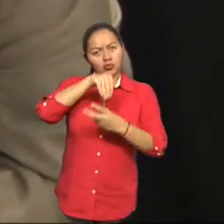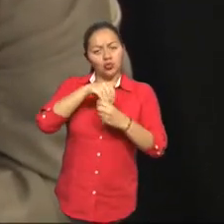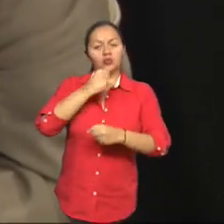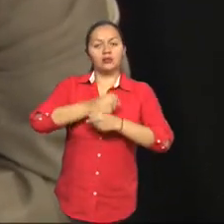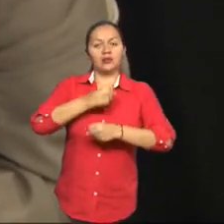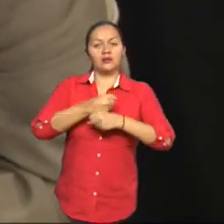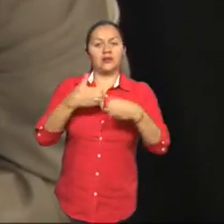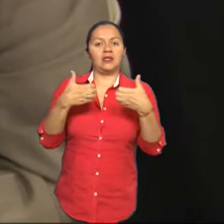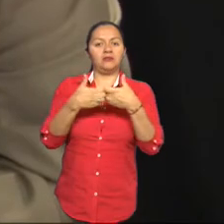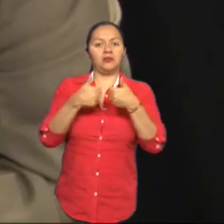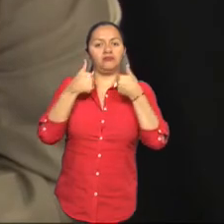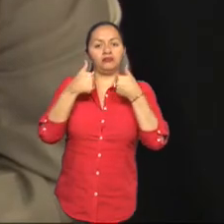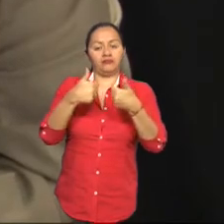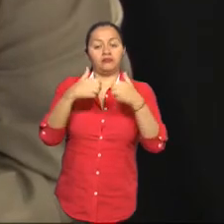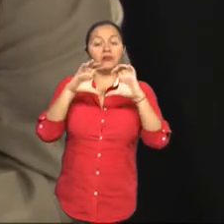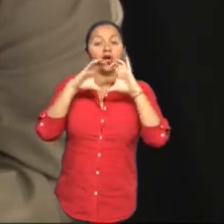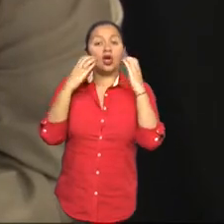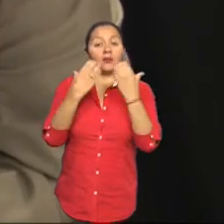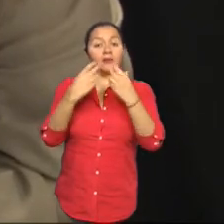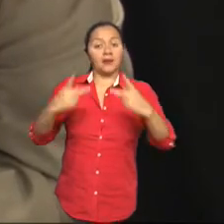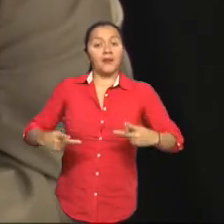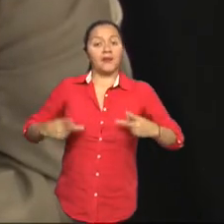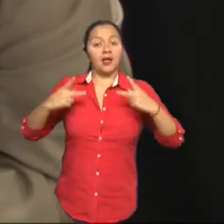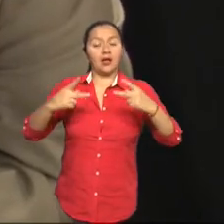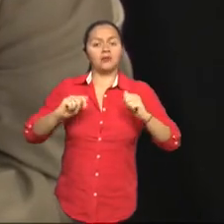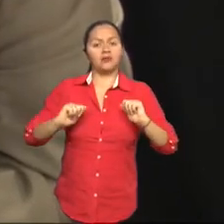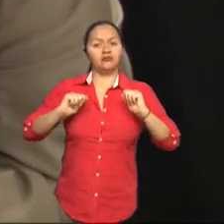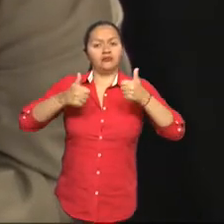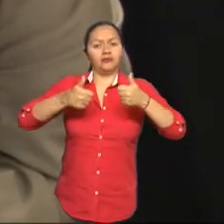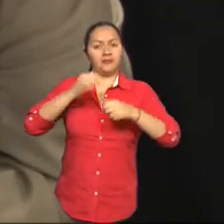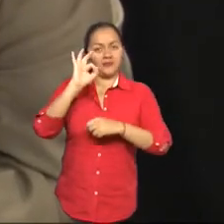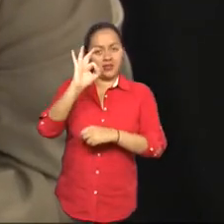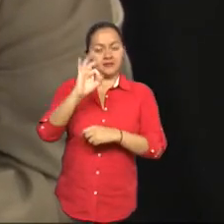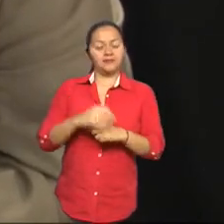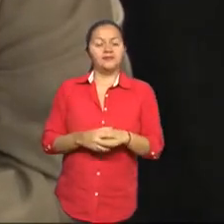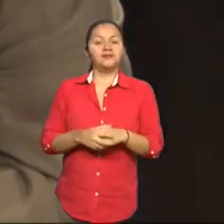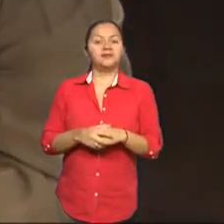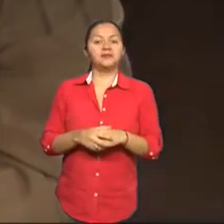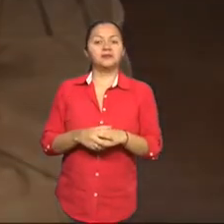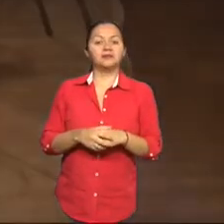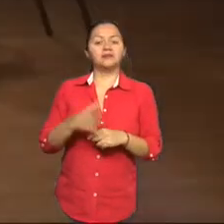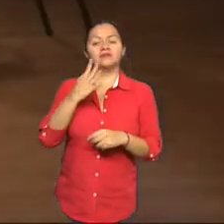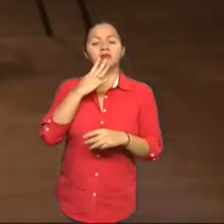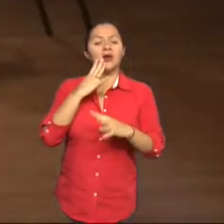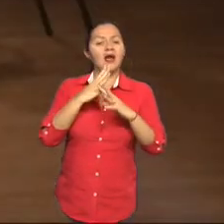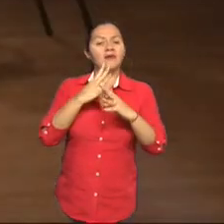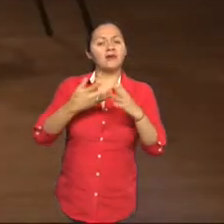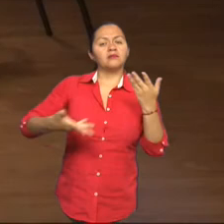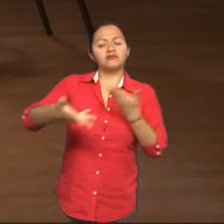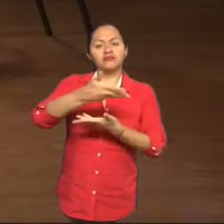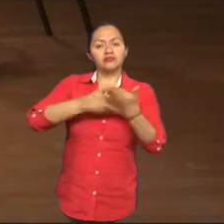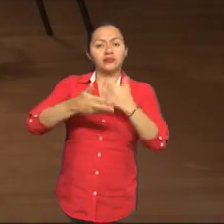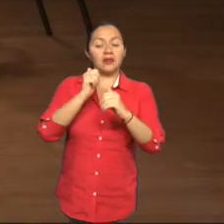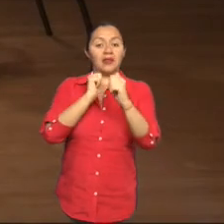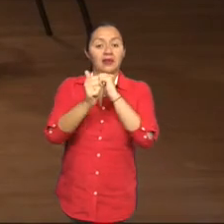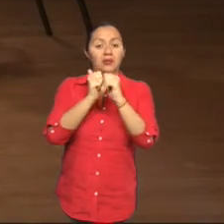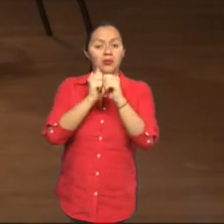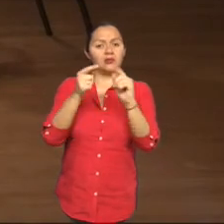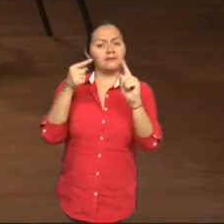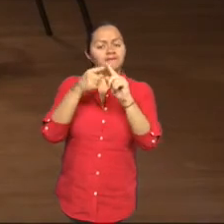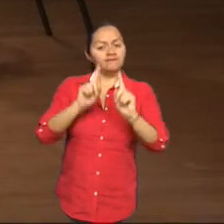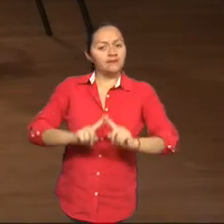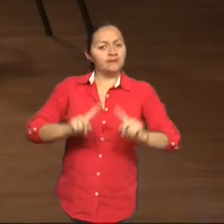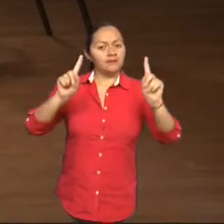equipo. Pero el trabajo del Comité Paralímpico es el alto rendimiento. Cuando nosotros hablamos de estructuras deportivas, tendríamos que